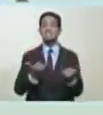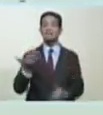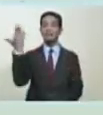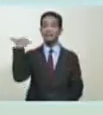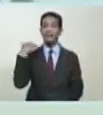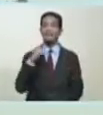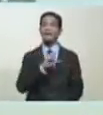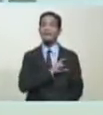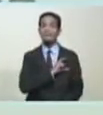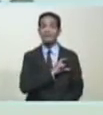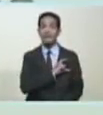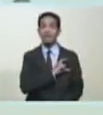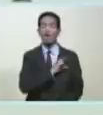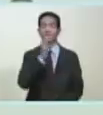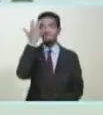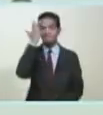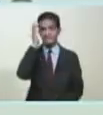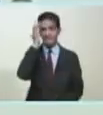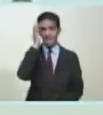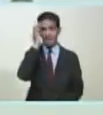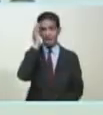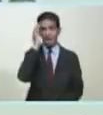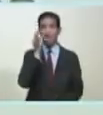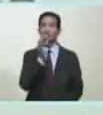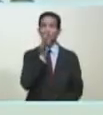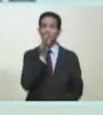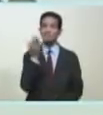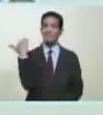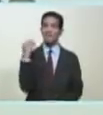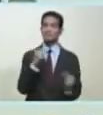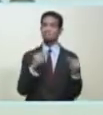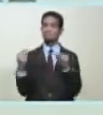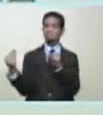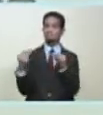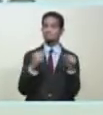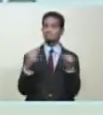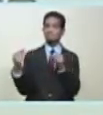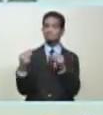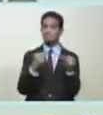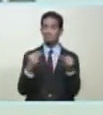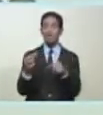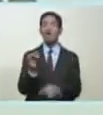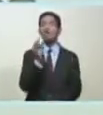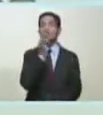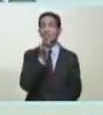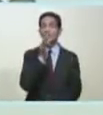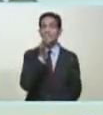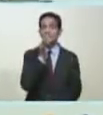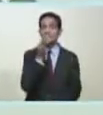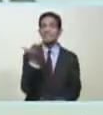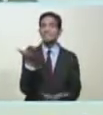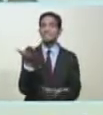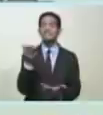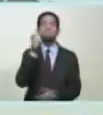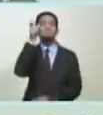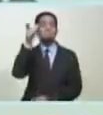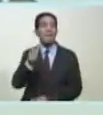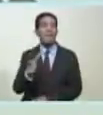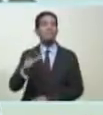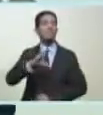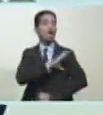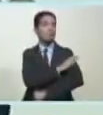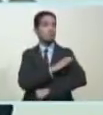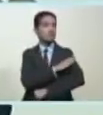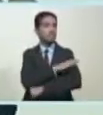febrero, cuando todavía se dialogaba, cuando todavía había expectativa de un candidato único de la